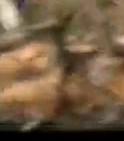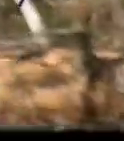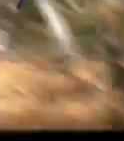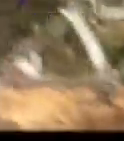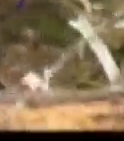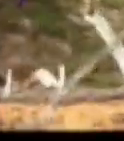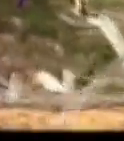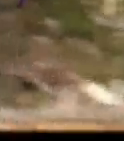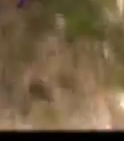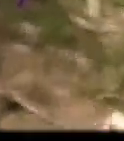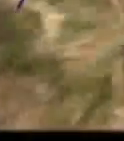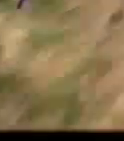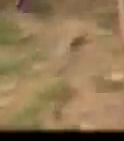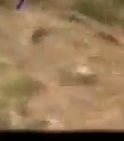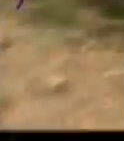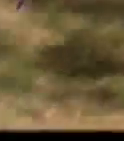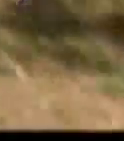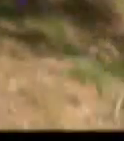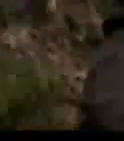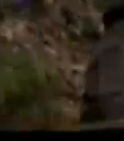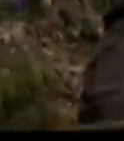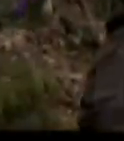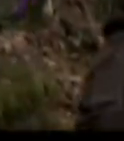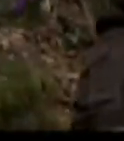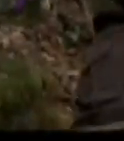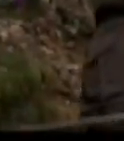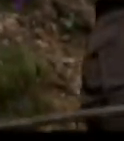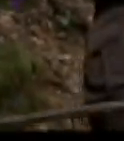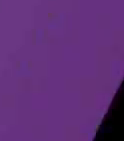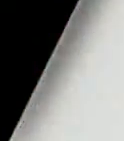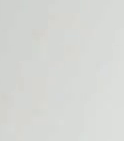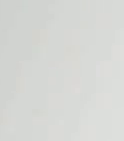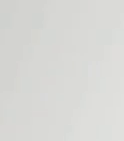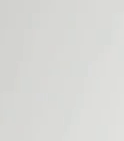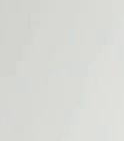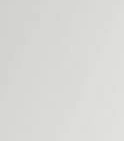Sobreviviente. Hoy, 20 horas.